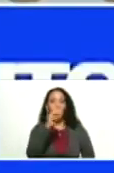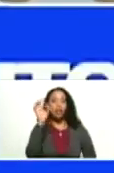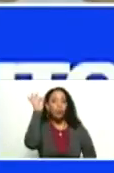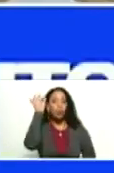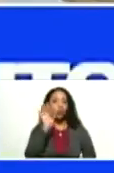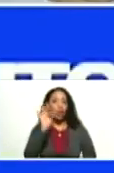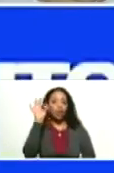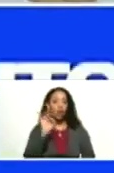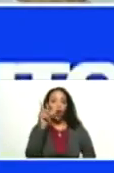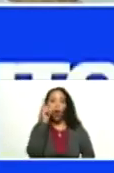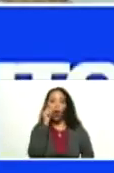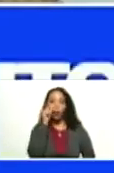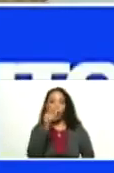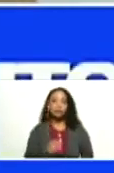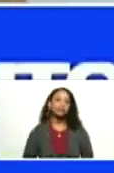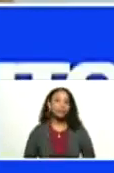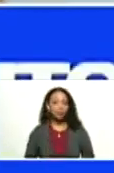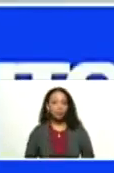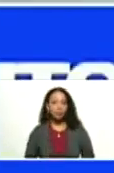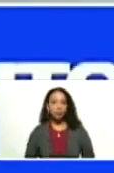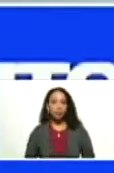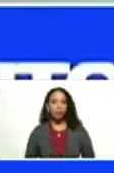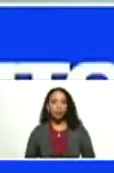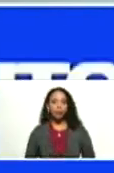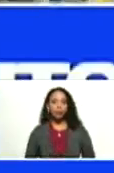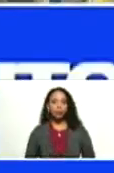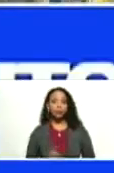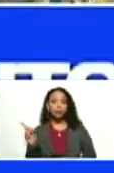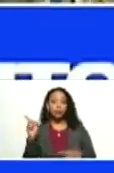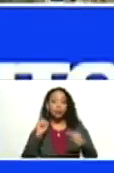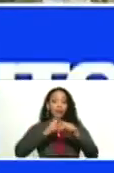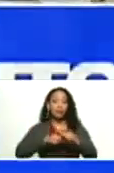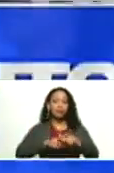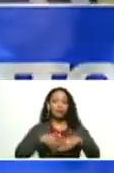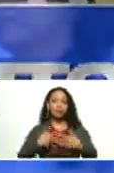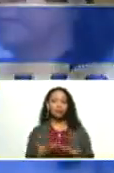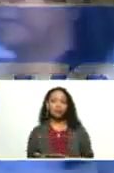40%... hombre, eso hay que multiplicarlo, Delcy,